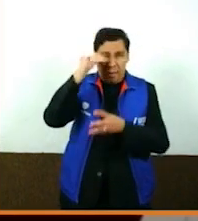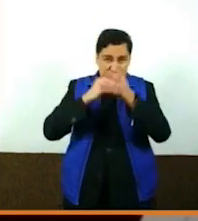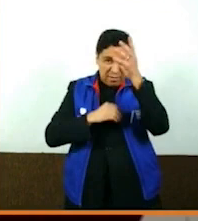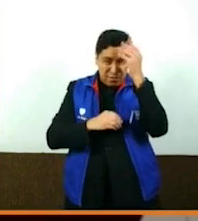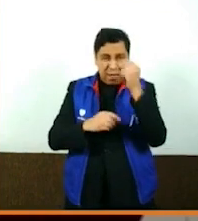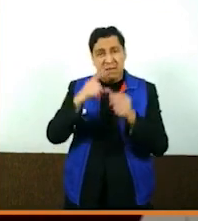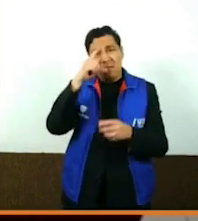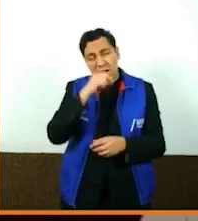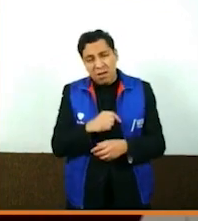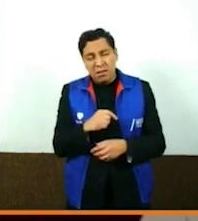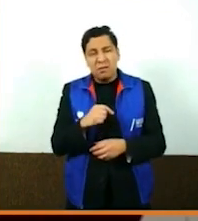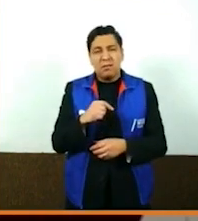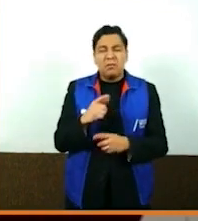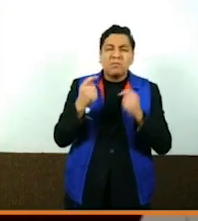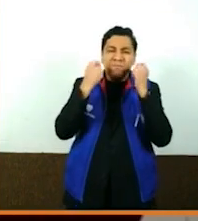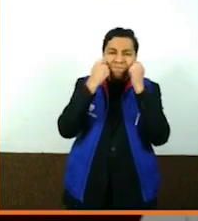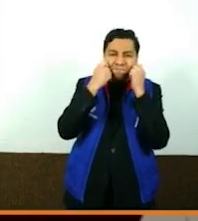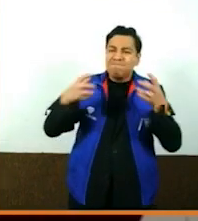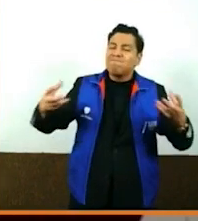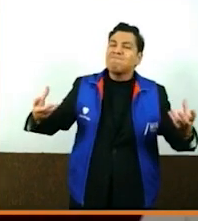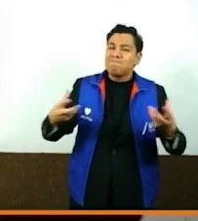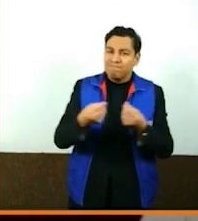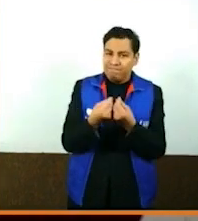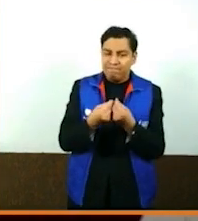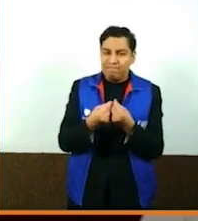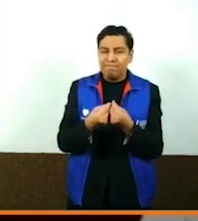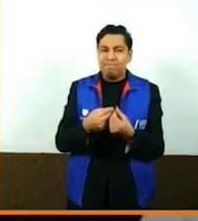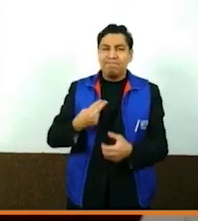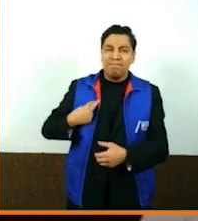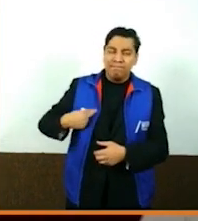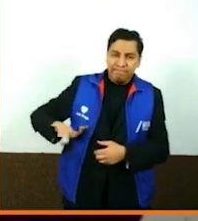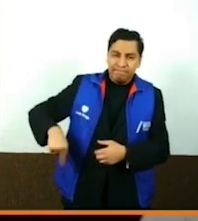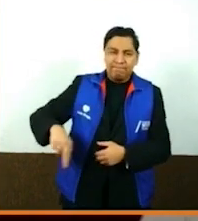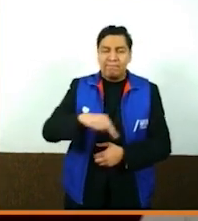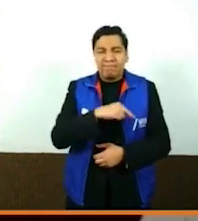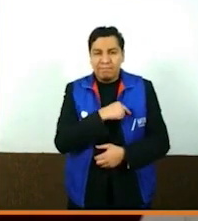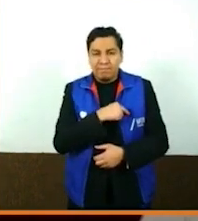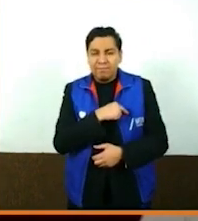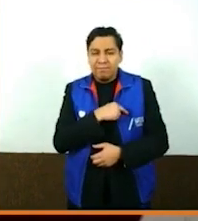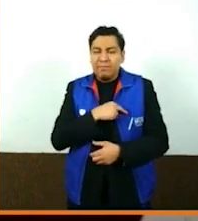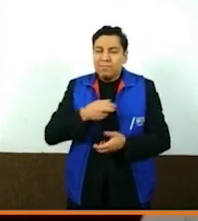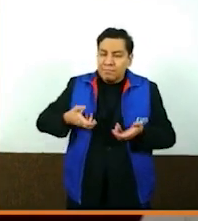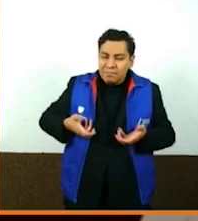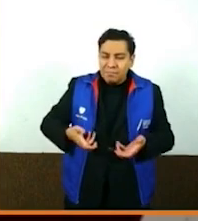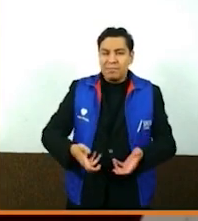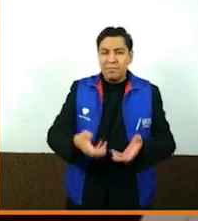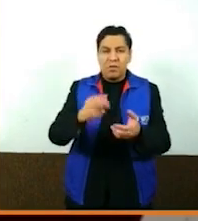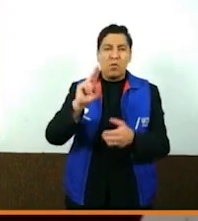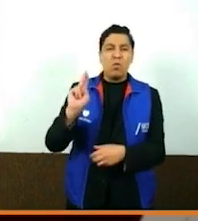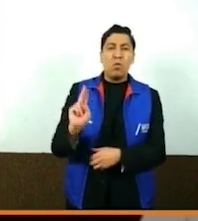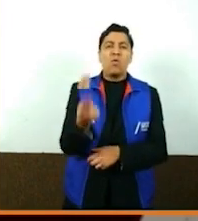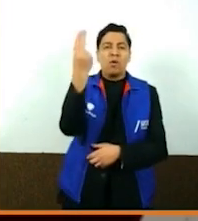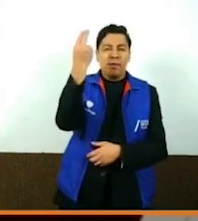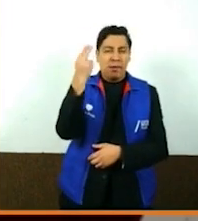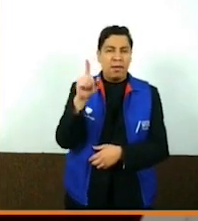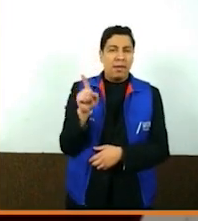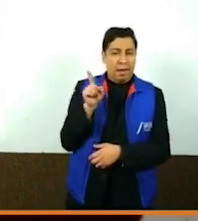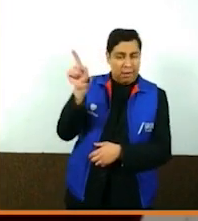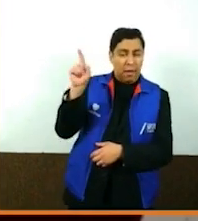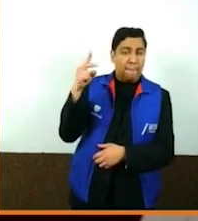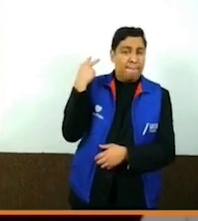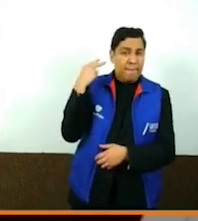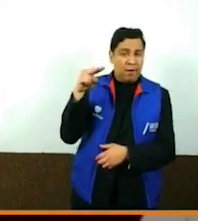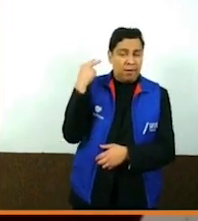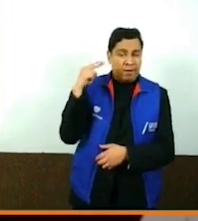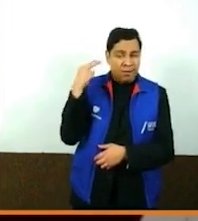muy acompañados en este gran camino por la Universidad Veracruzana, que la